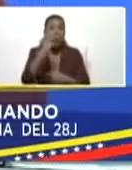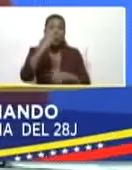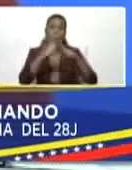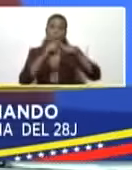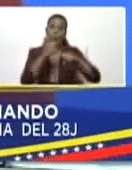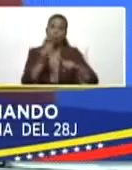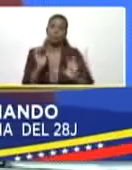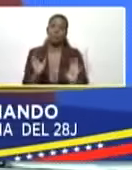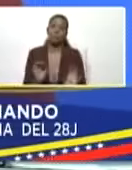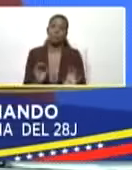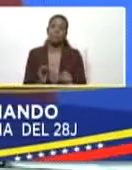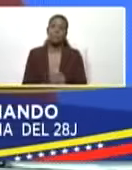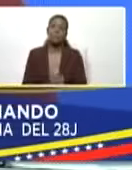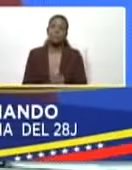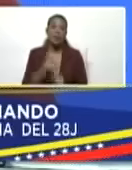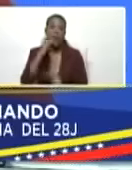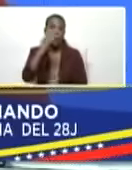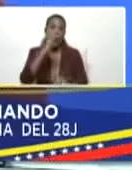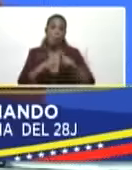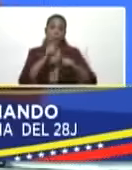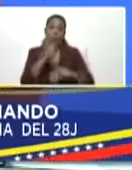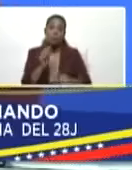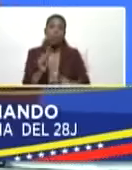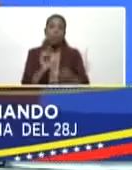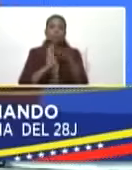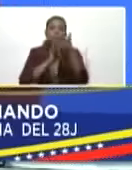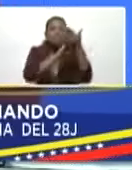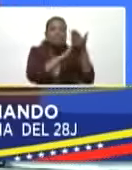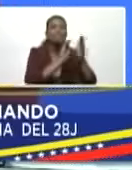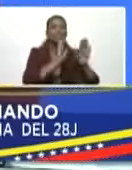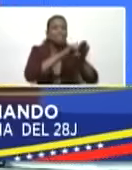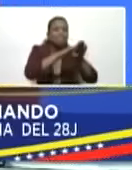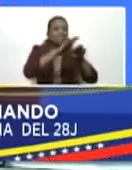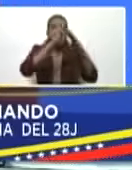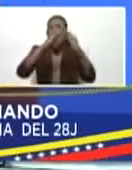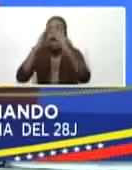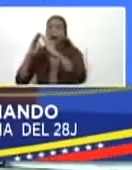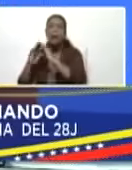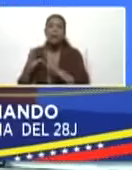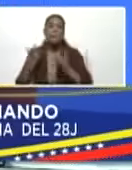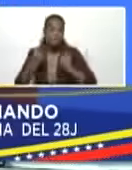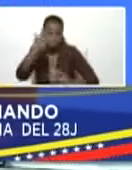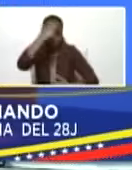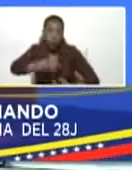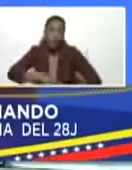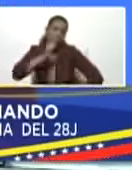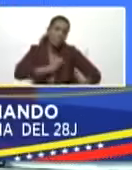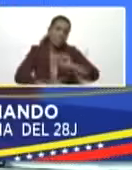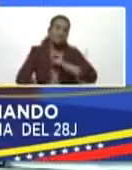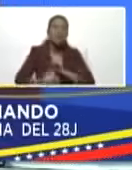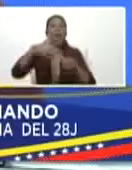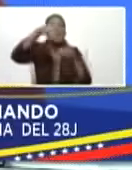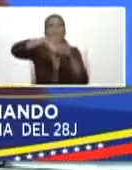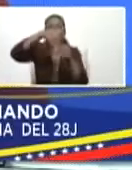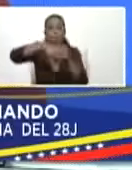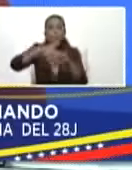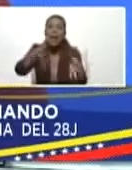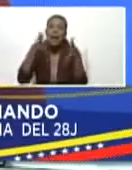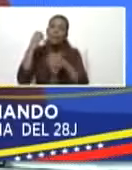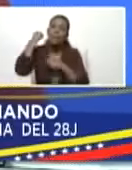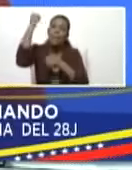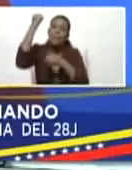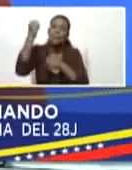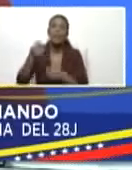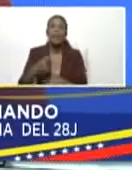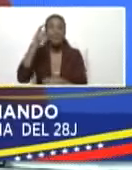1x10. El 1x10, tocar a todos los que tengamos que tocar, pero preparémonos también para defender el voto y la gran victoria